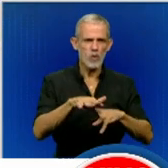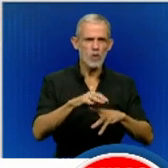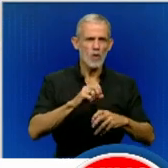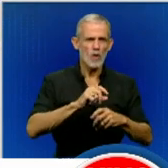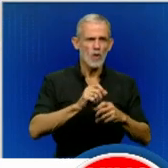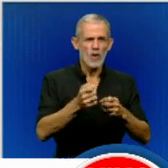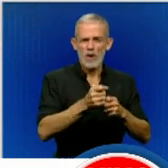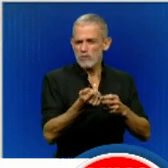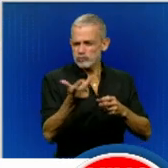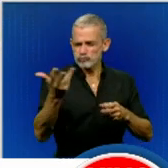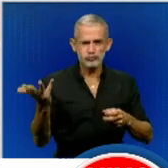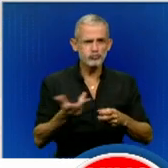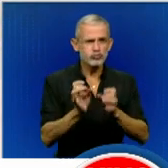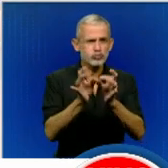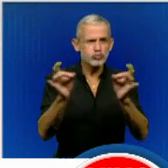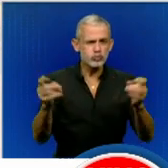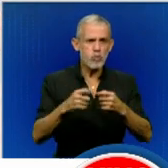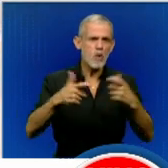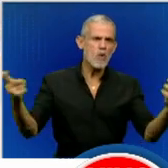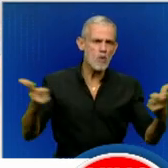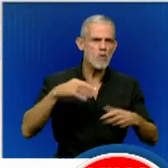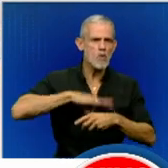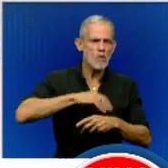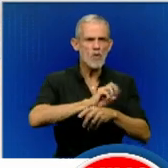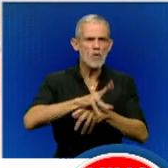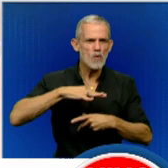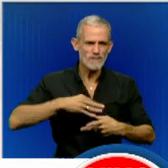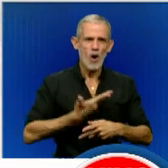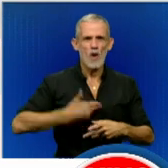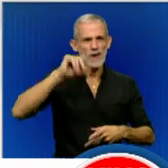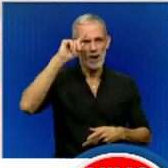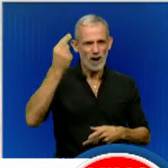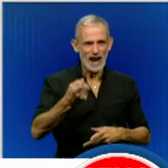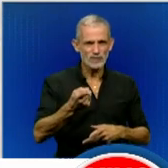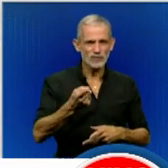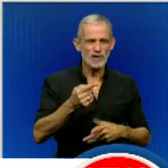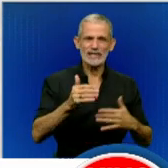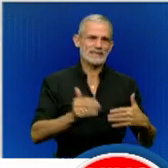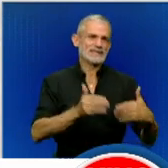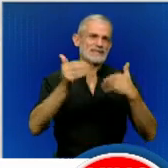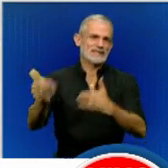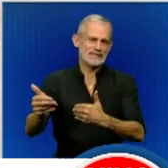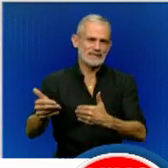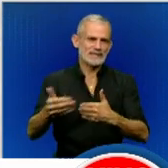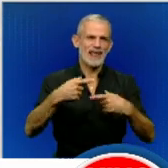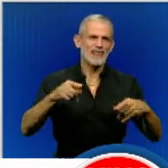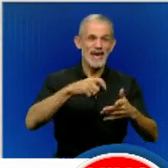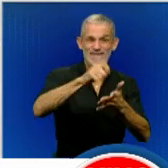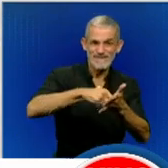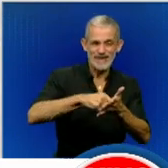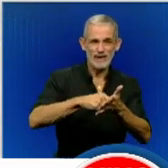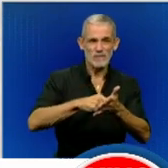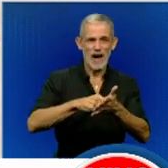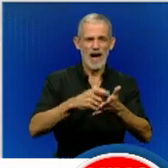y la recesión económica es por eso y en ese contexto que el govern nacional decide la prórroga está y la firma con